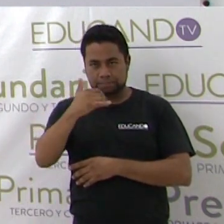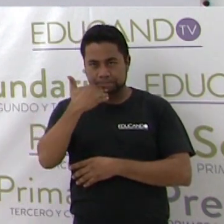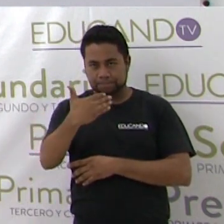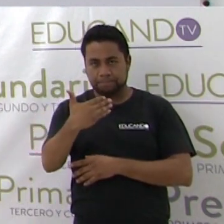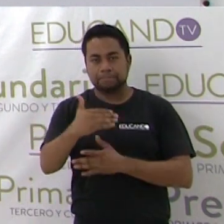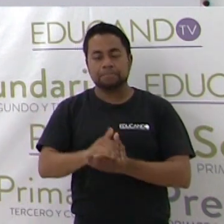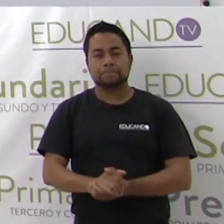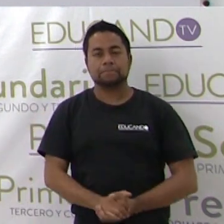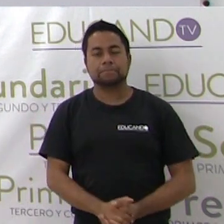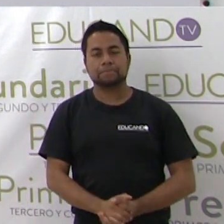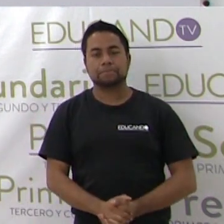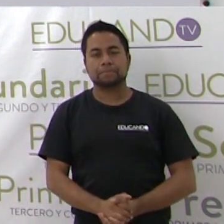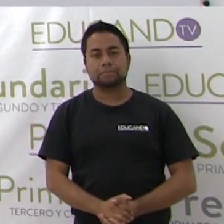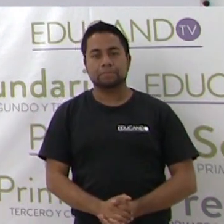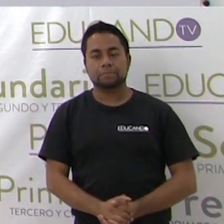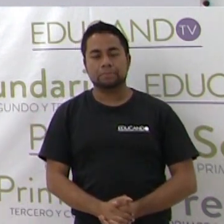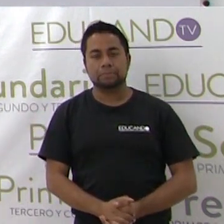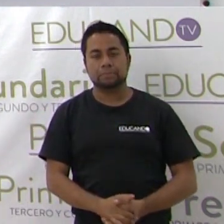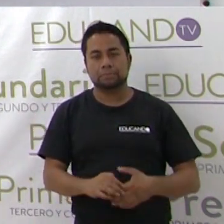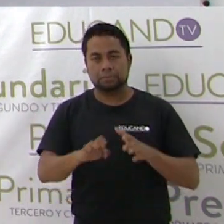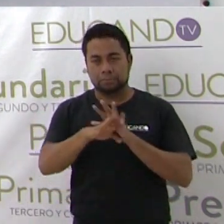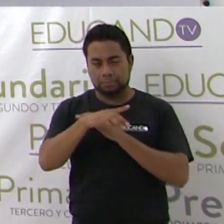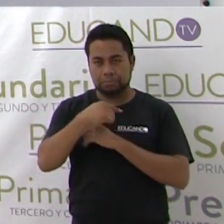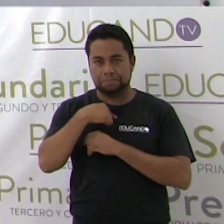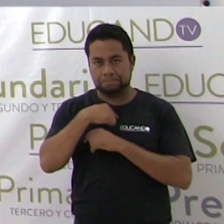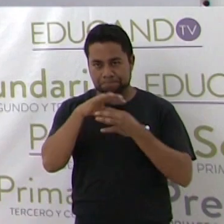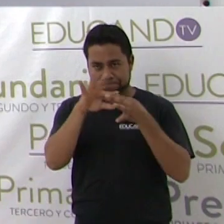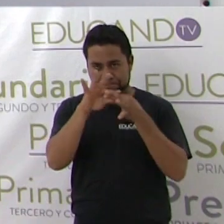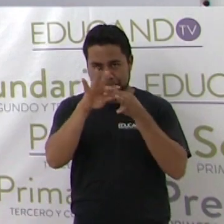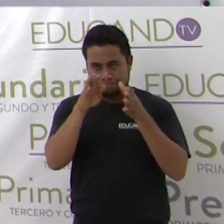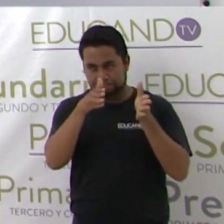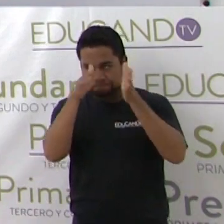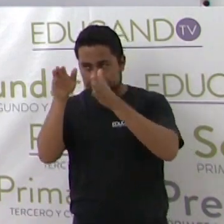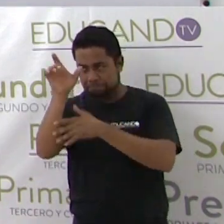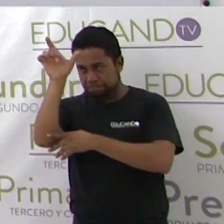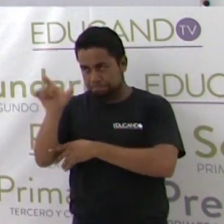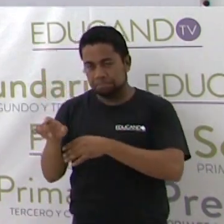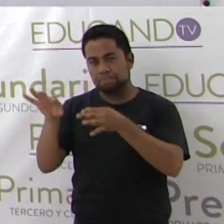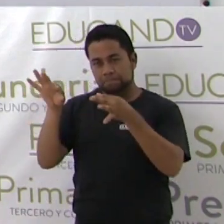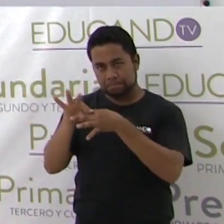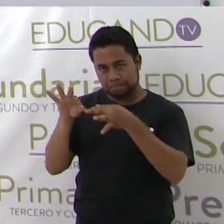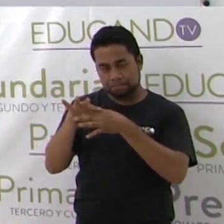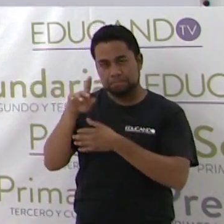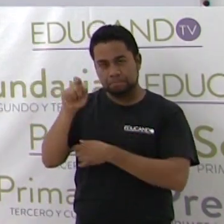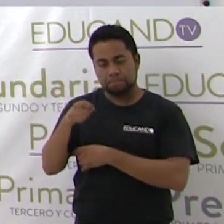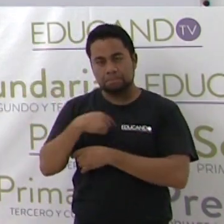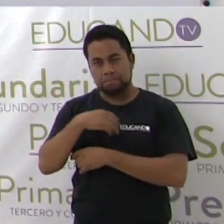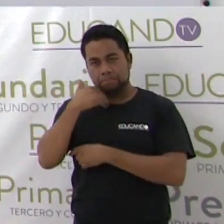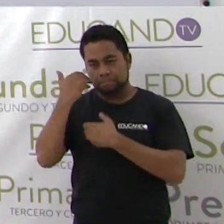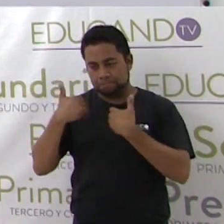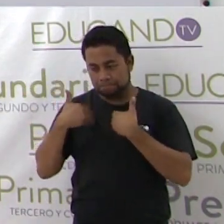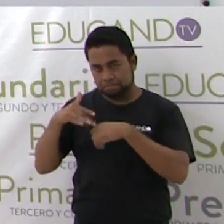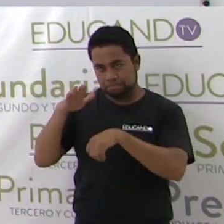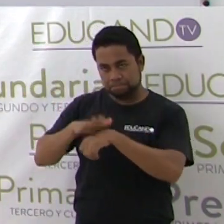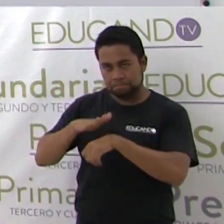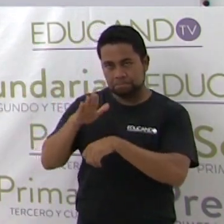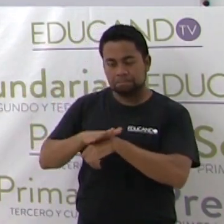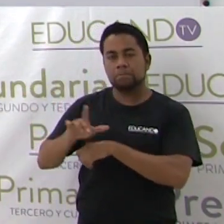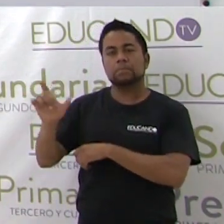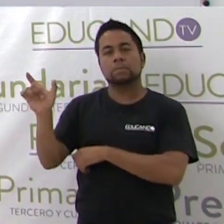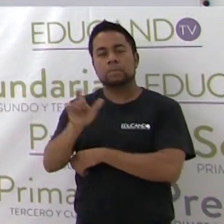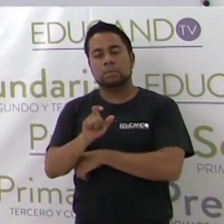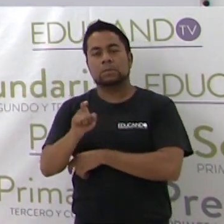Y te voy a explicar de este lado lo que quiero que entiendas al momento